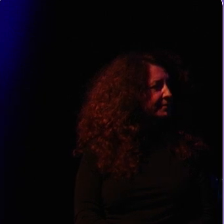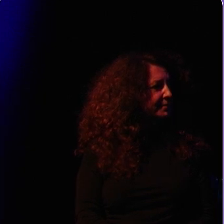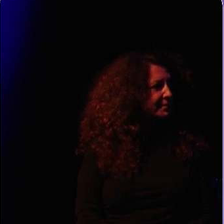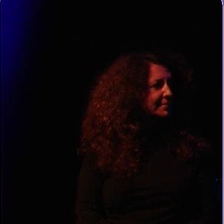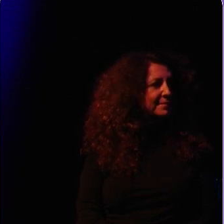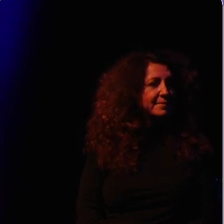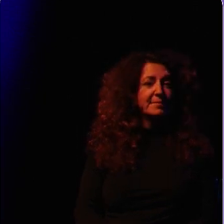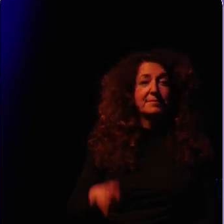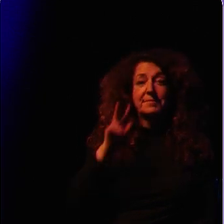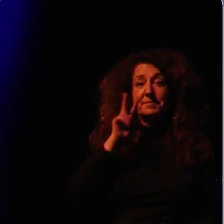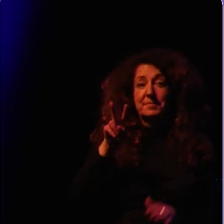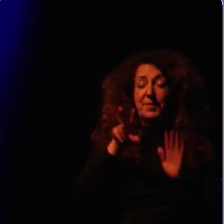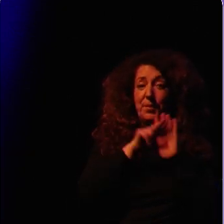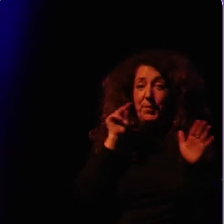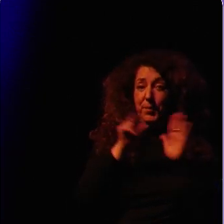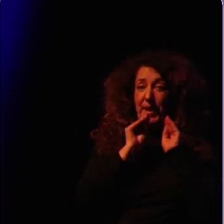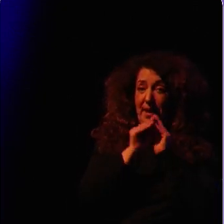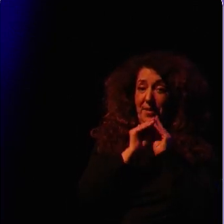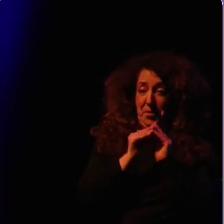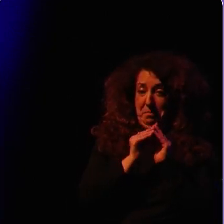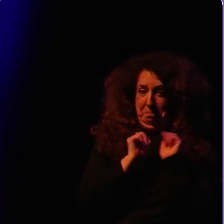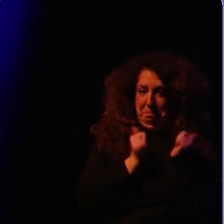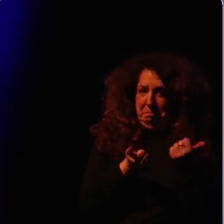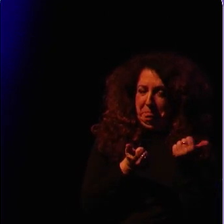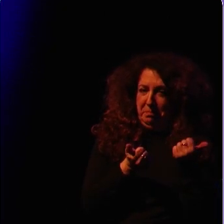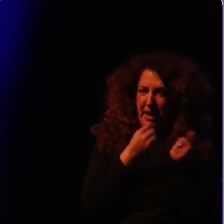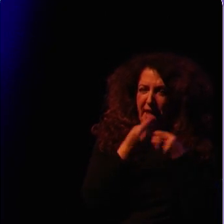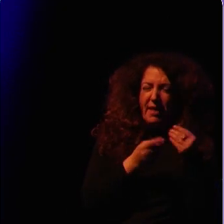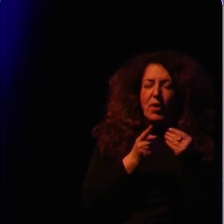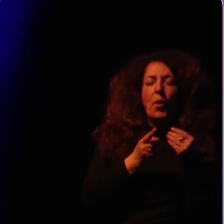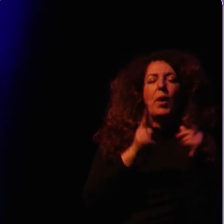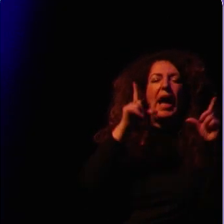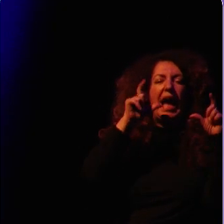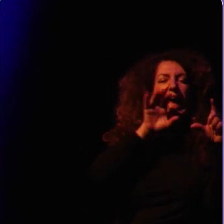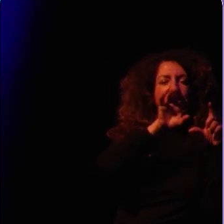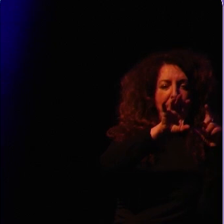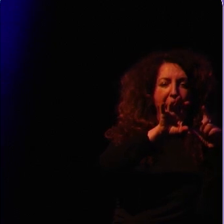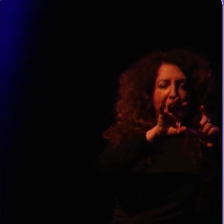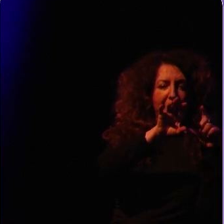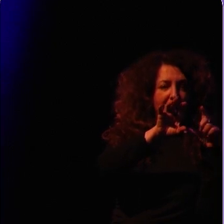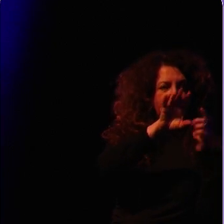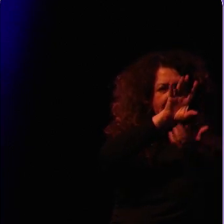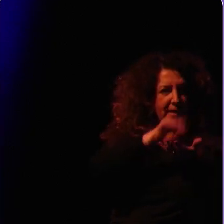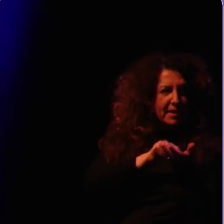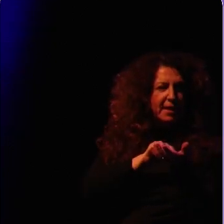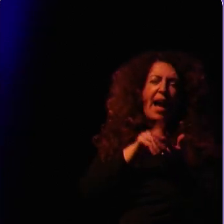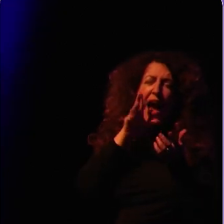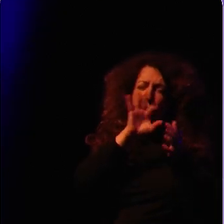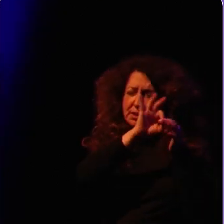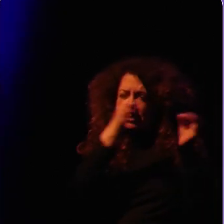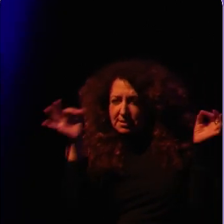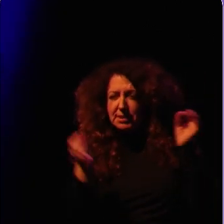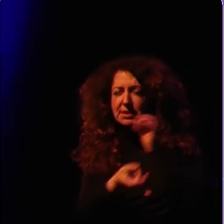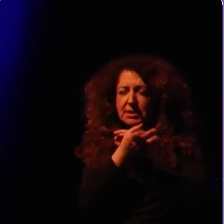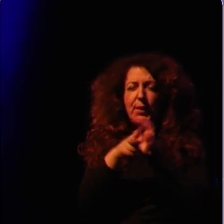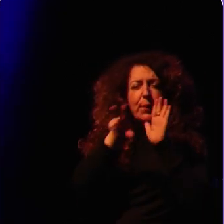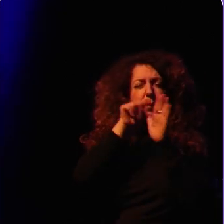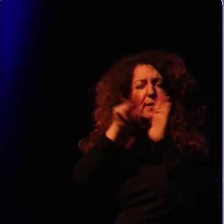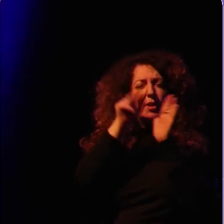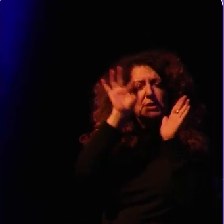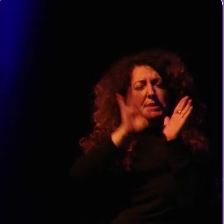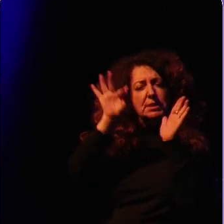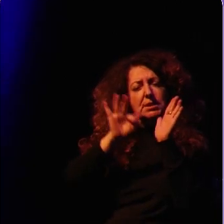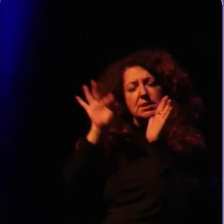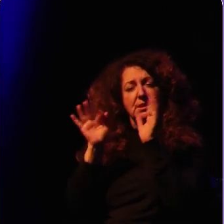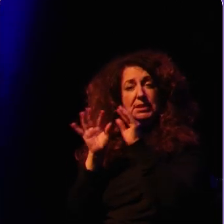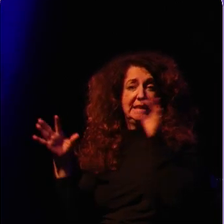Y si en vez de generar un vídeo de cero, cojo una imagen como la que tengo ahí y le digo, empieza a generarme vídeos parecidos a esta